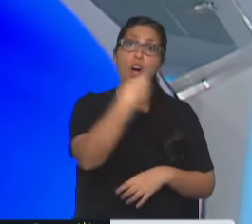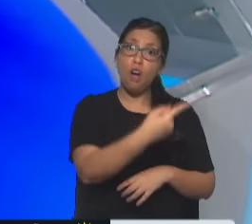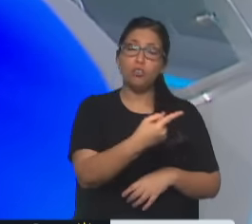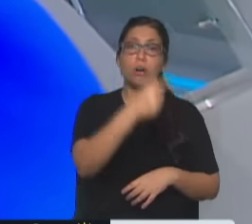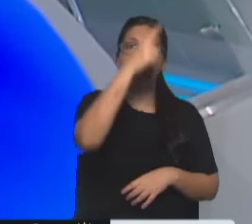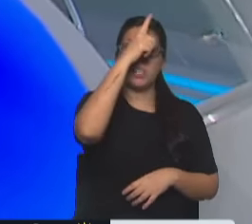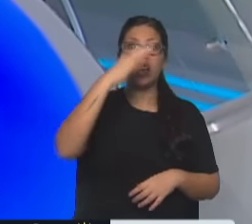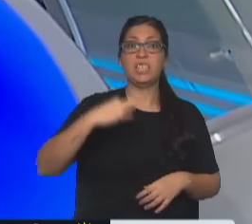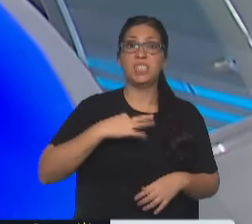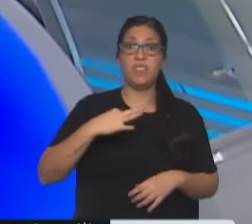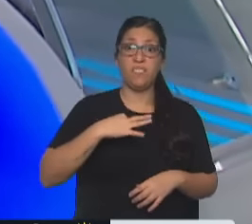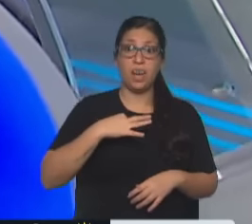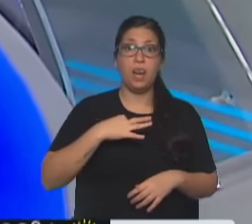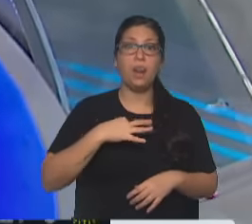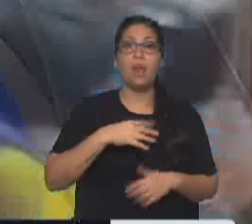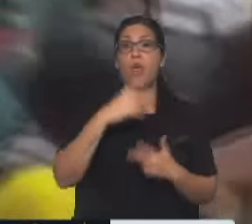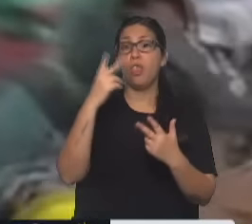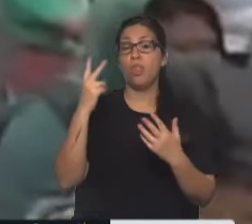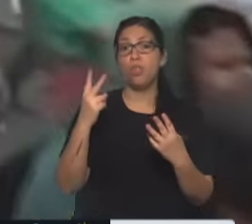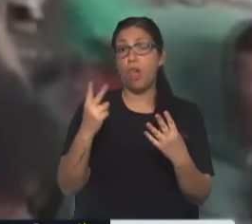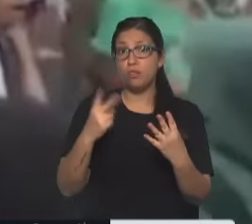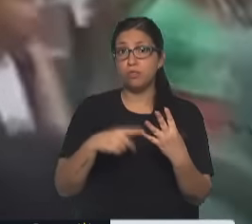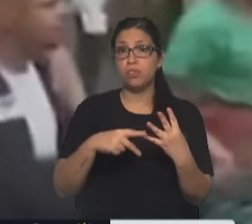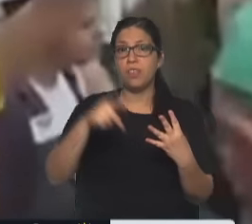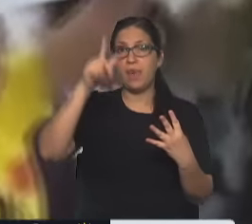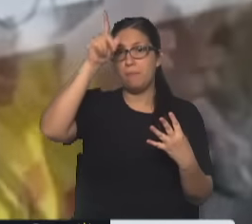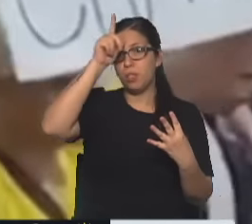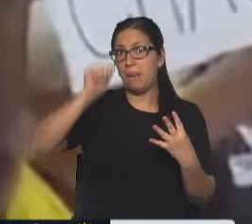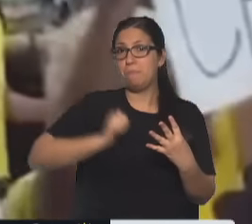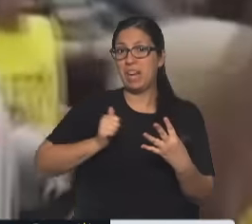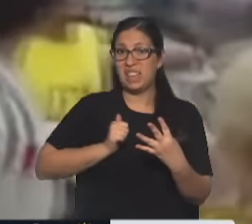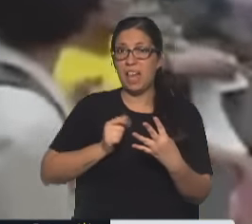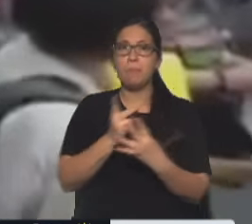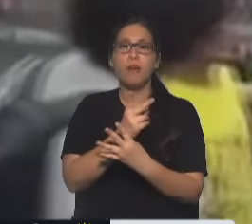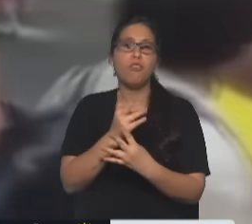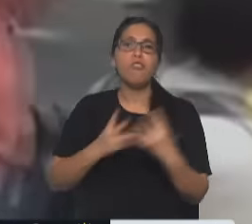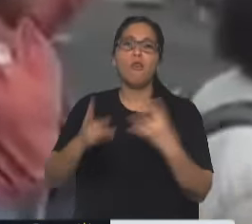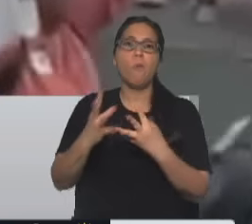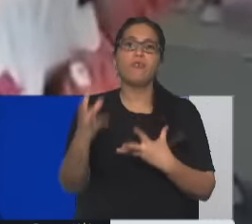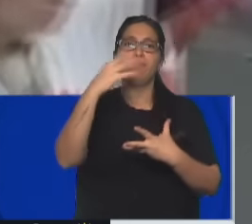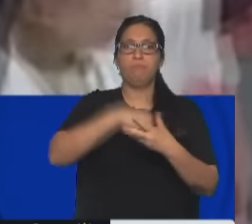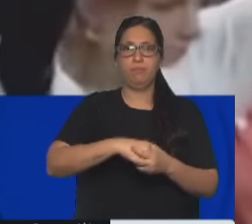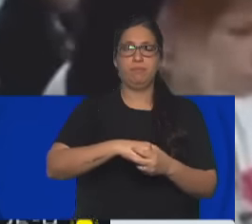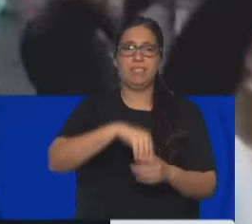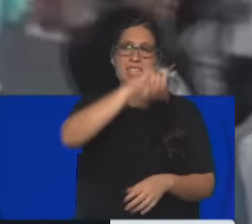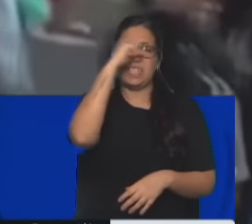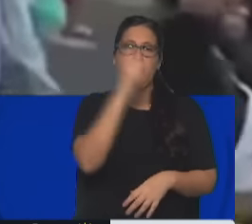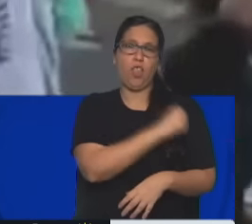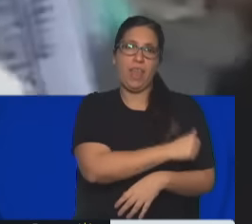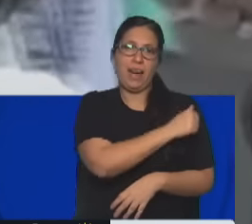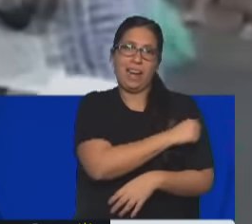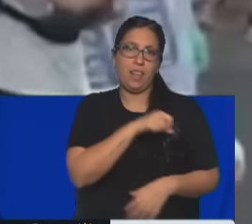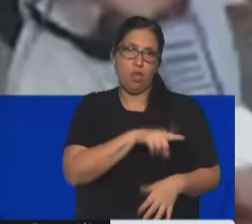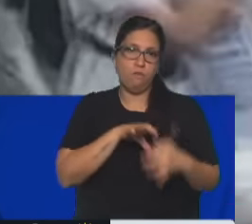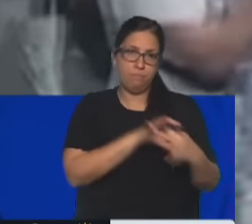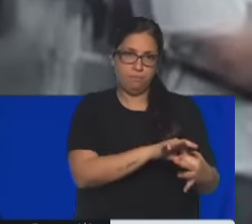policía civil y otros 2 que pertenecen a la policía militar, pero en ambas fuerzas del estado de Río de Janeiro. 2 cuestiones breves para